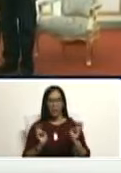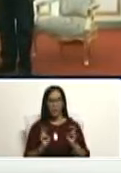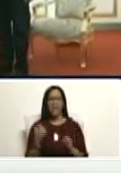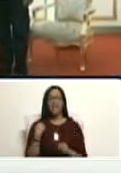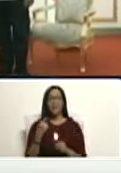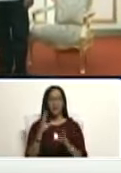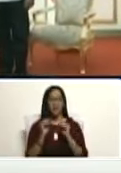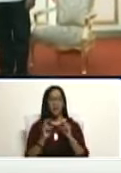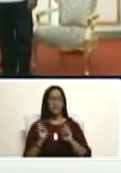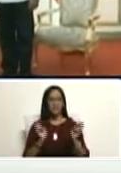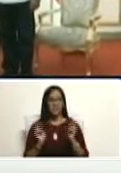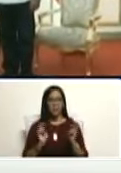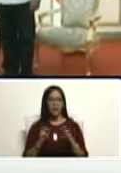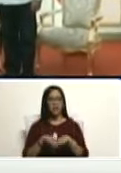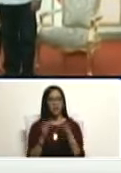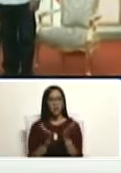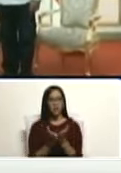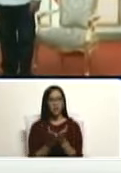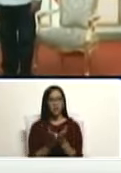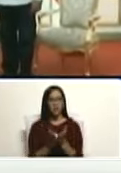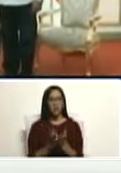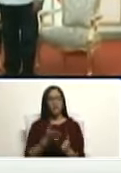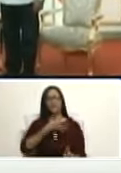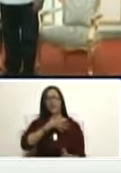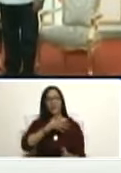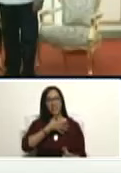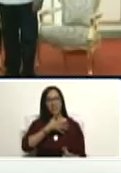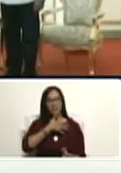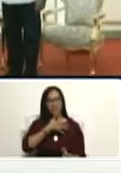habló sobre ese tema en el mundo fue Fidel Castro,